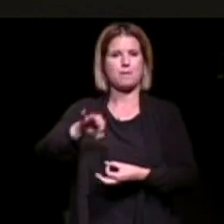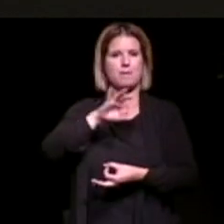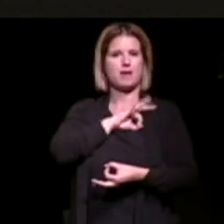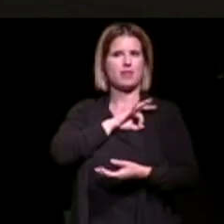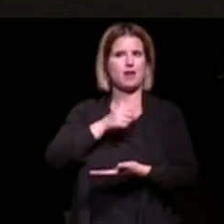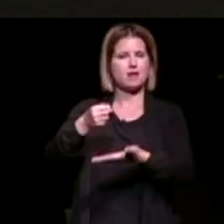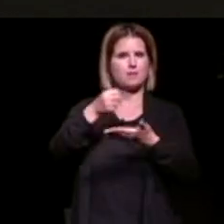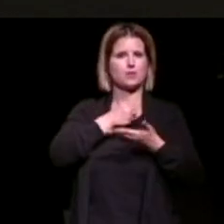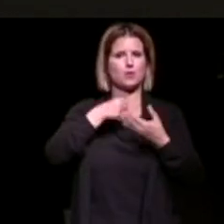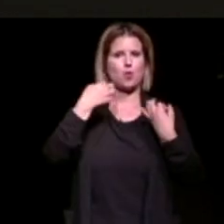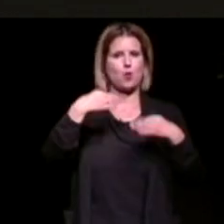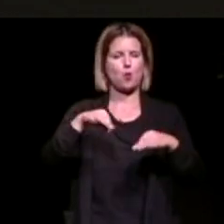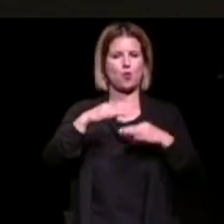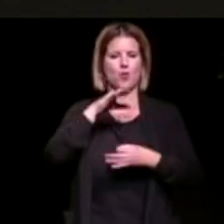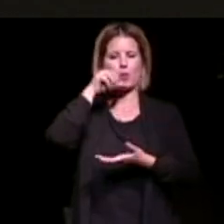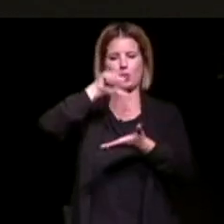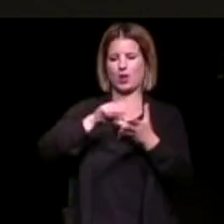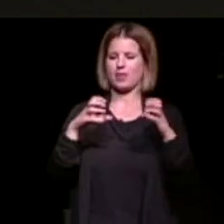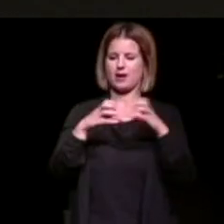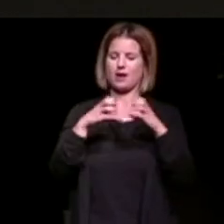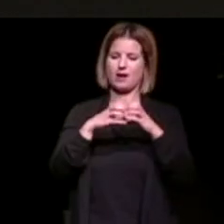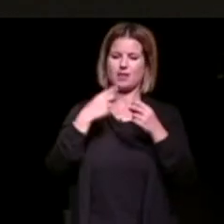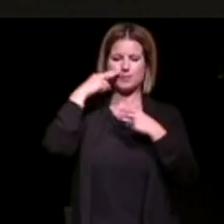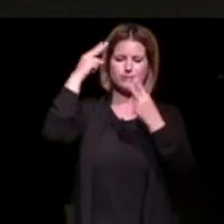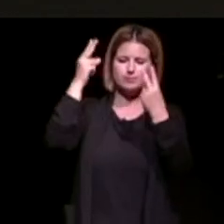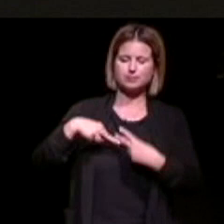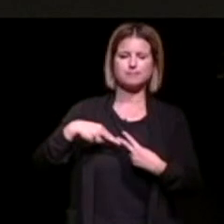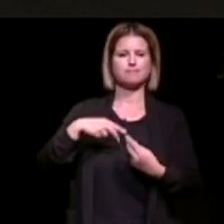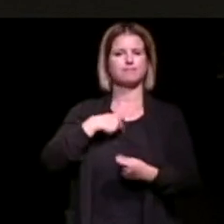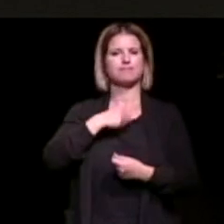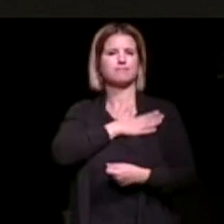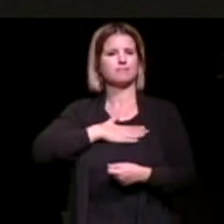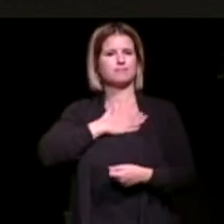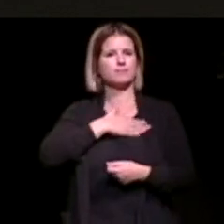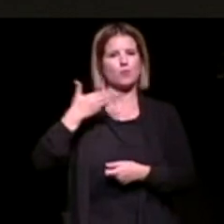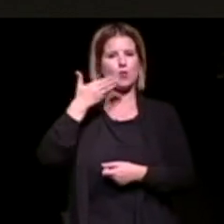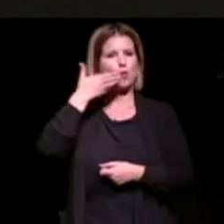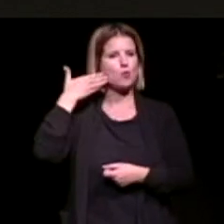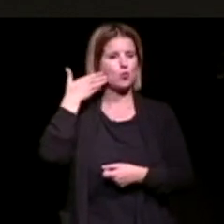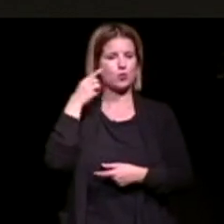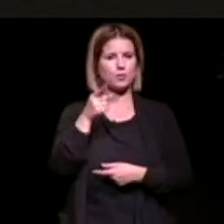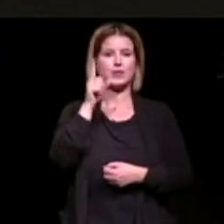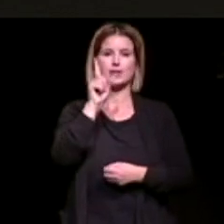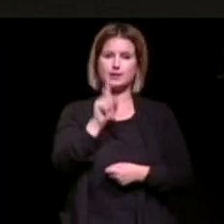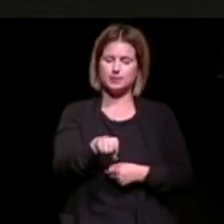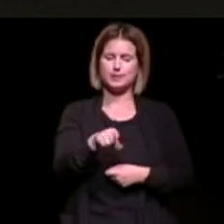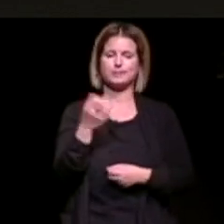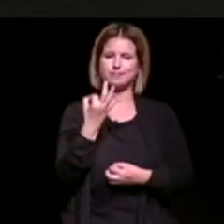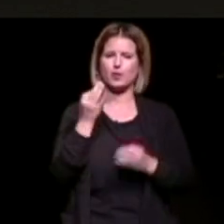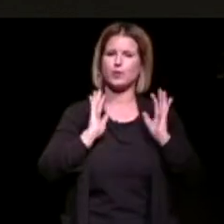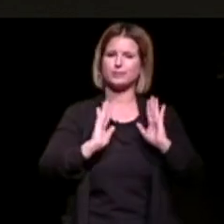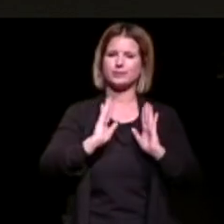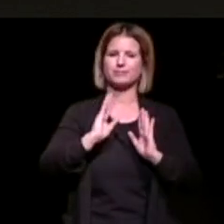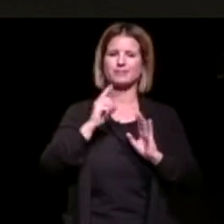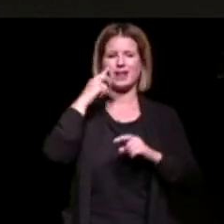de oro al mérito por la ciudad de granada me llena de Orgullo y satisfacción pero tengo que reconocer que el premio